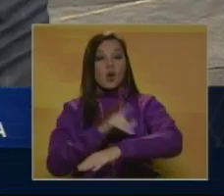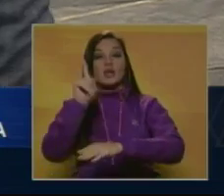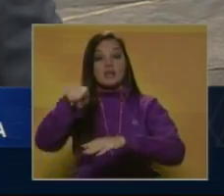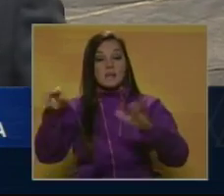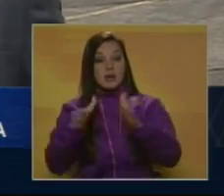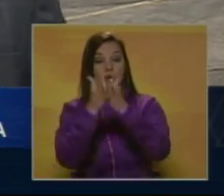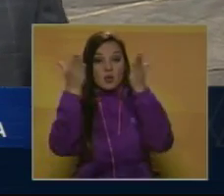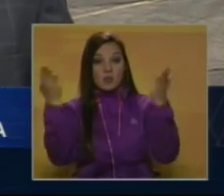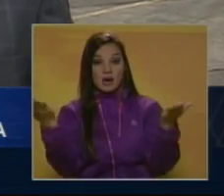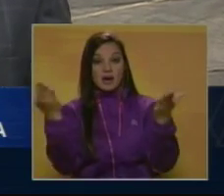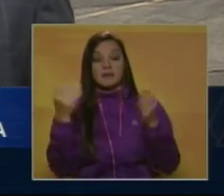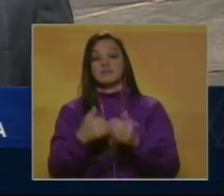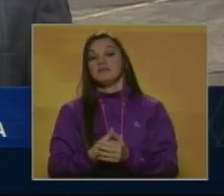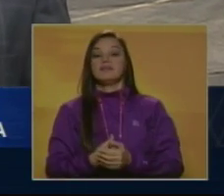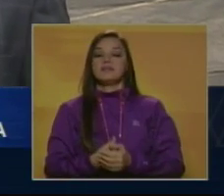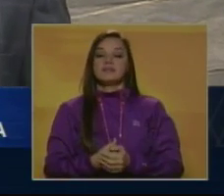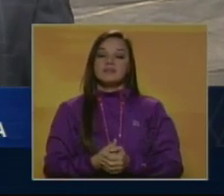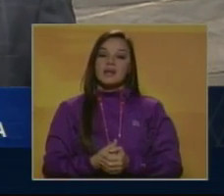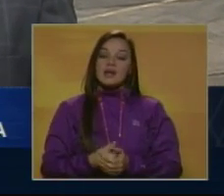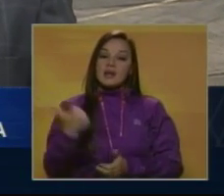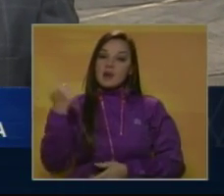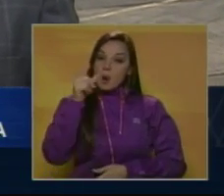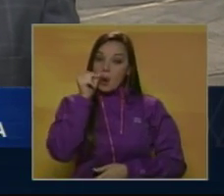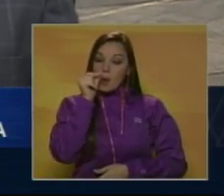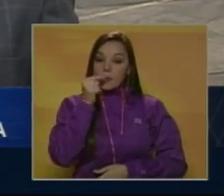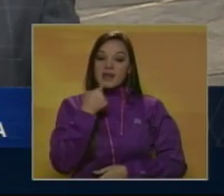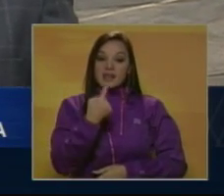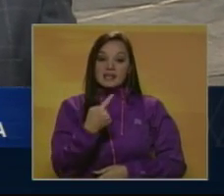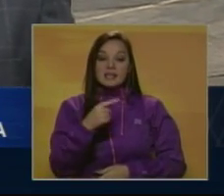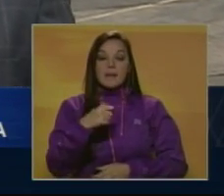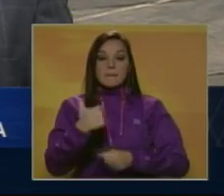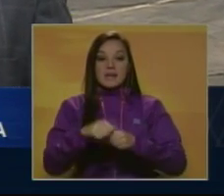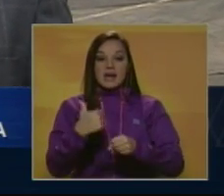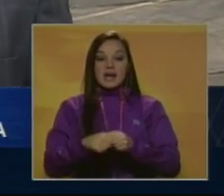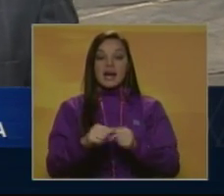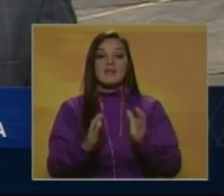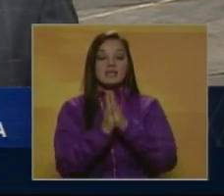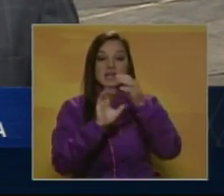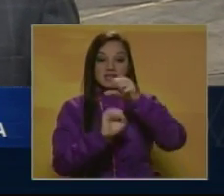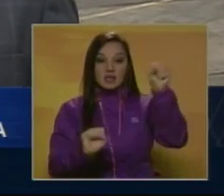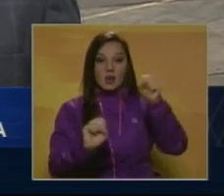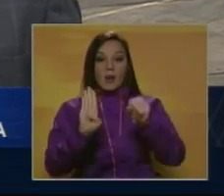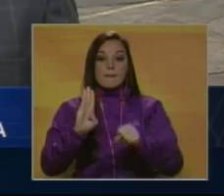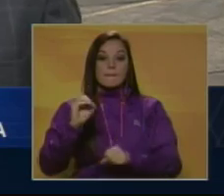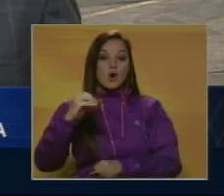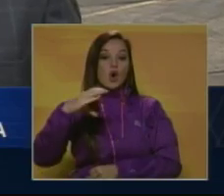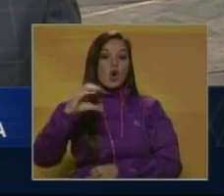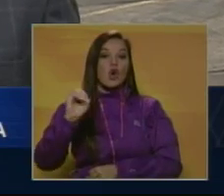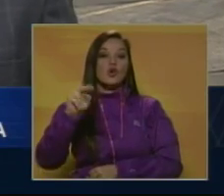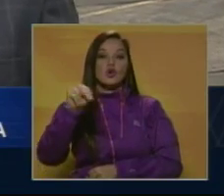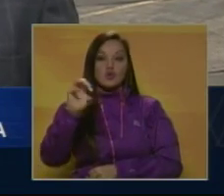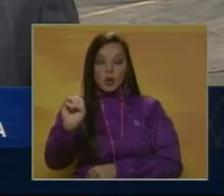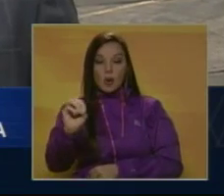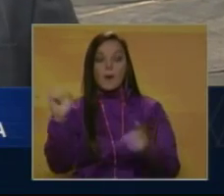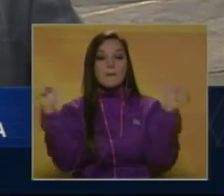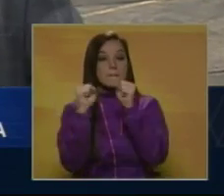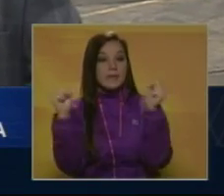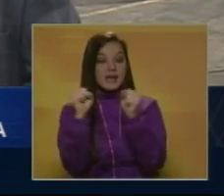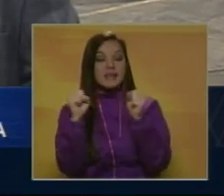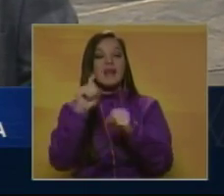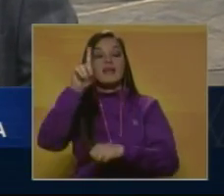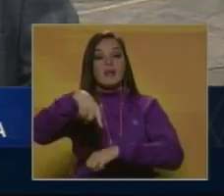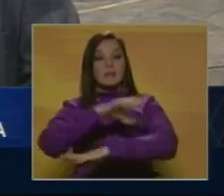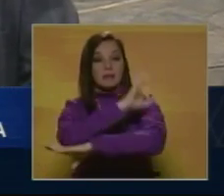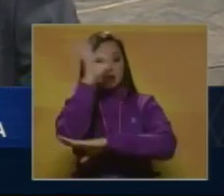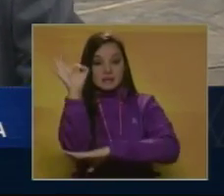la información de José Gregorio Franquis, estaba hablando de Maracaibo, San Cristóbal, Boconó, Mérida y Barquisimeto. Se aspira entonces que